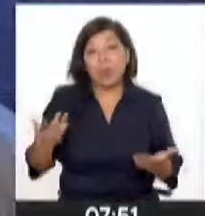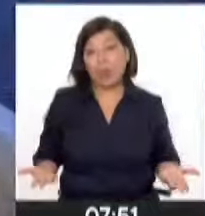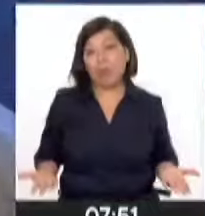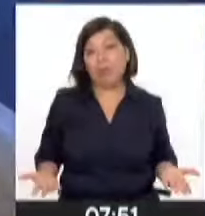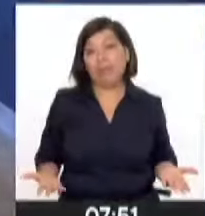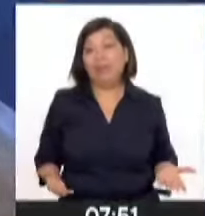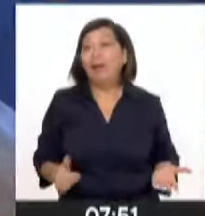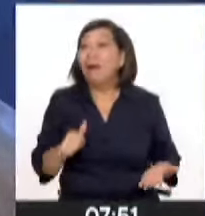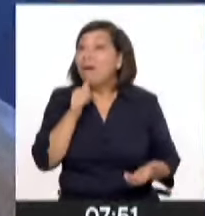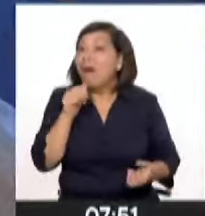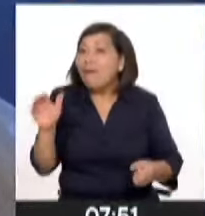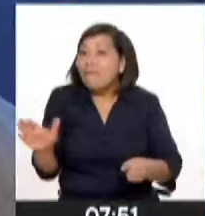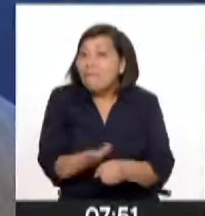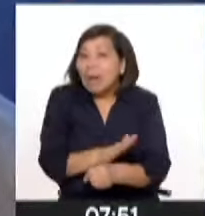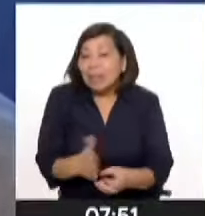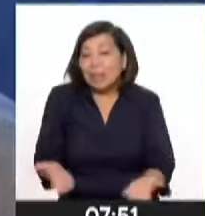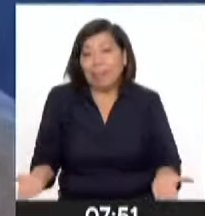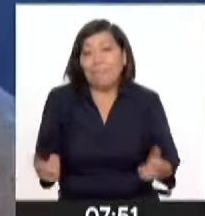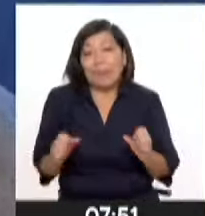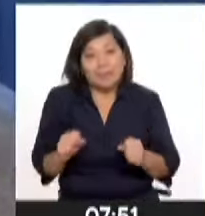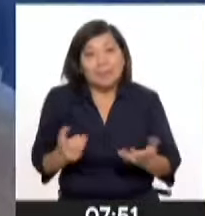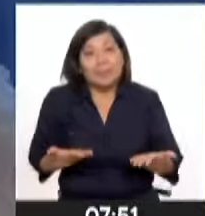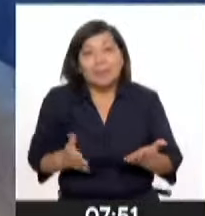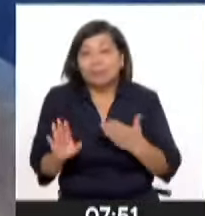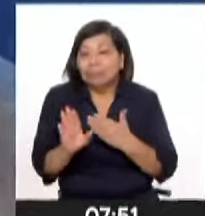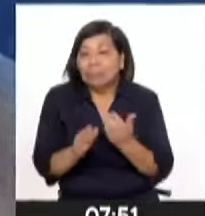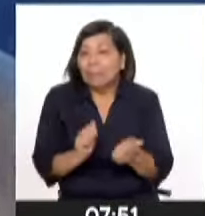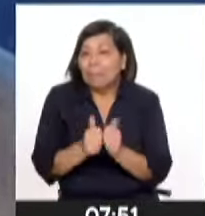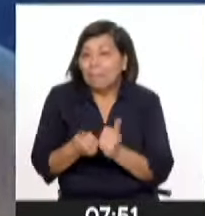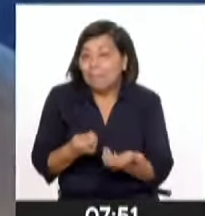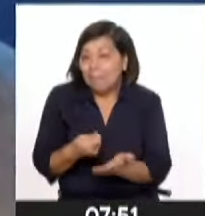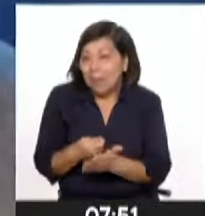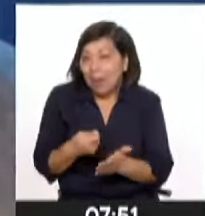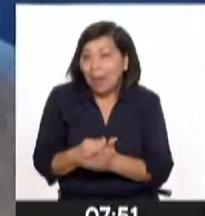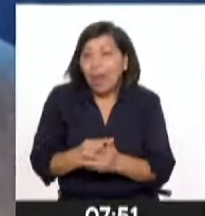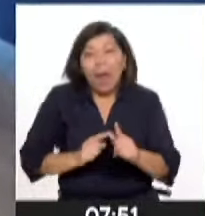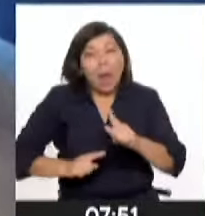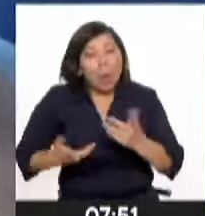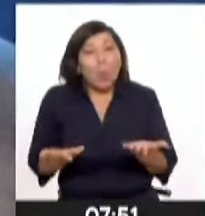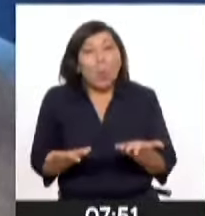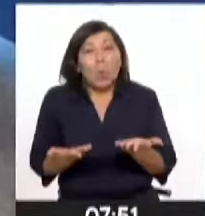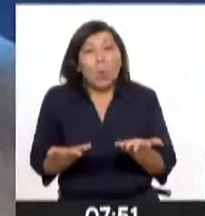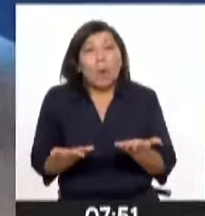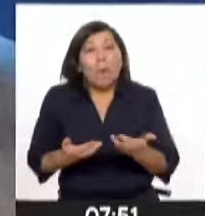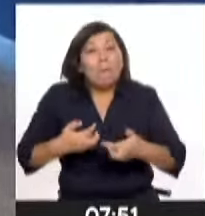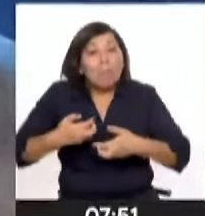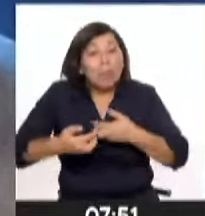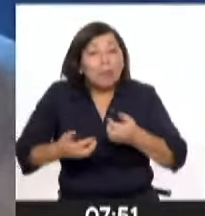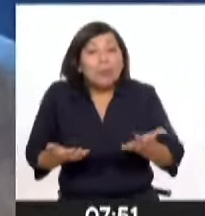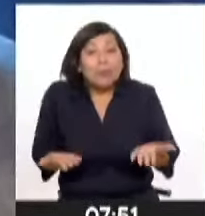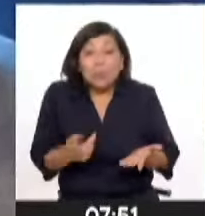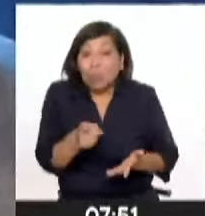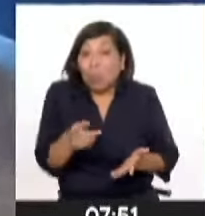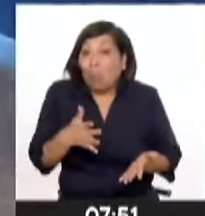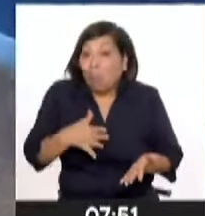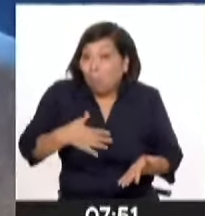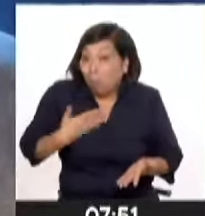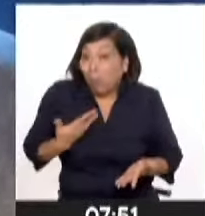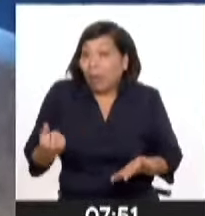habrá desabastecimiento, pero imaginamos sí una variación de precios en algunos productos. Quizás usted